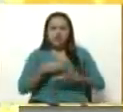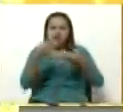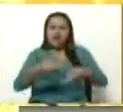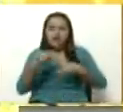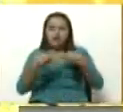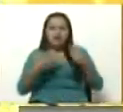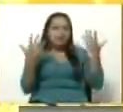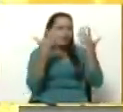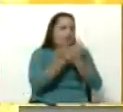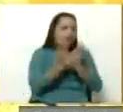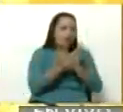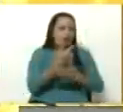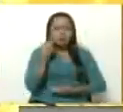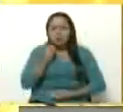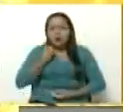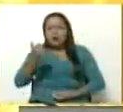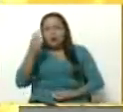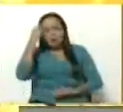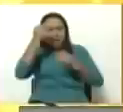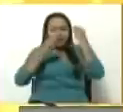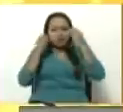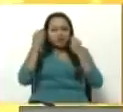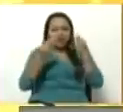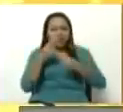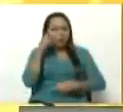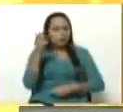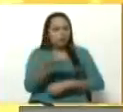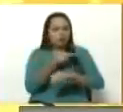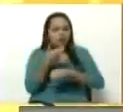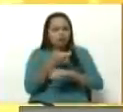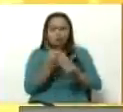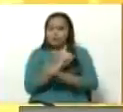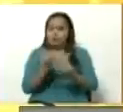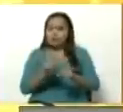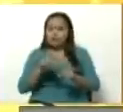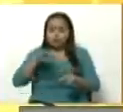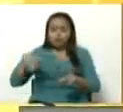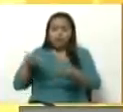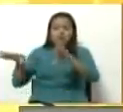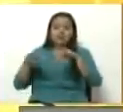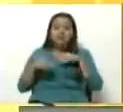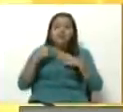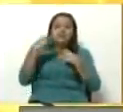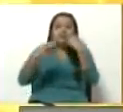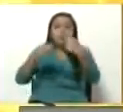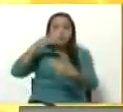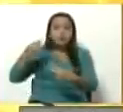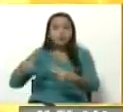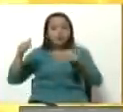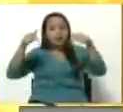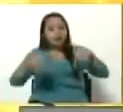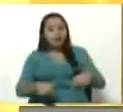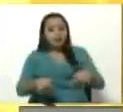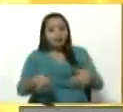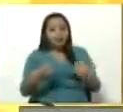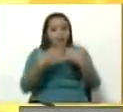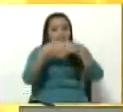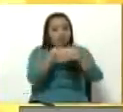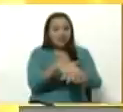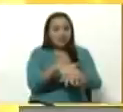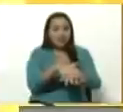al gobernador. Hemos llegado para gobernar obedeciéndole a ustedes. Y aquí plenamente,